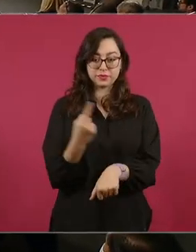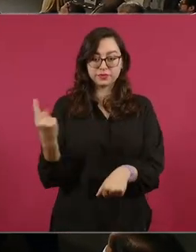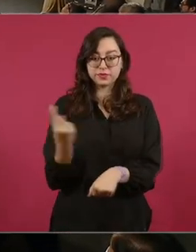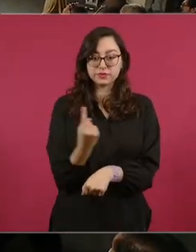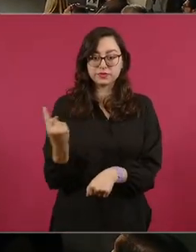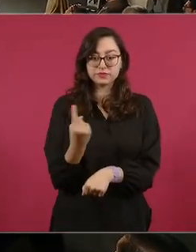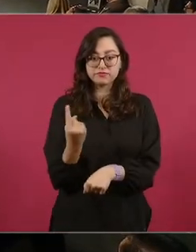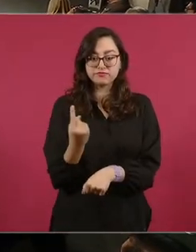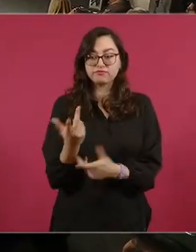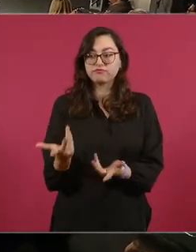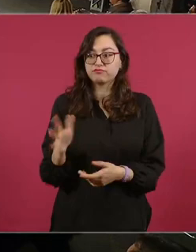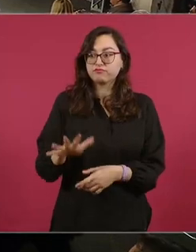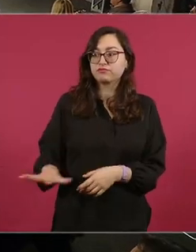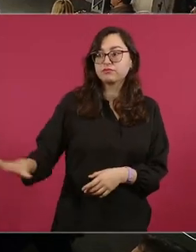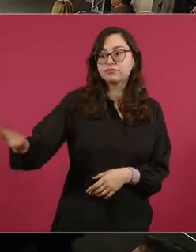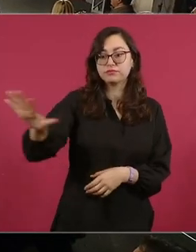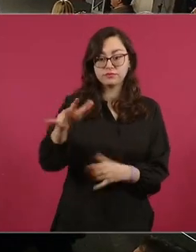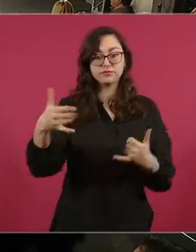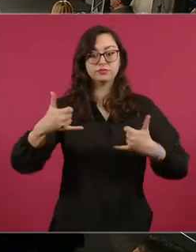para los jóvenes.